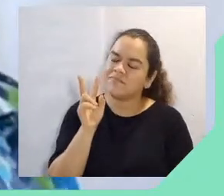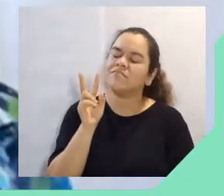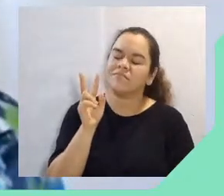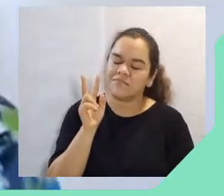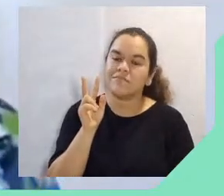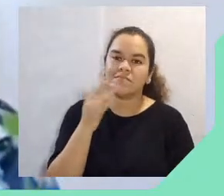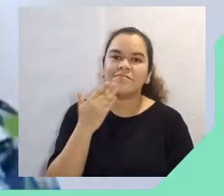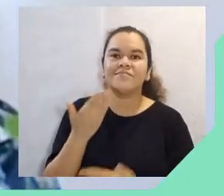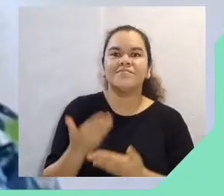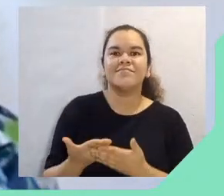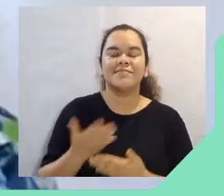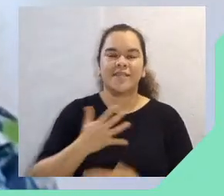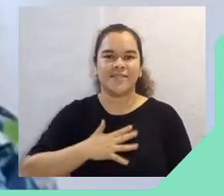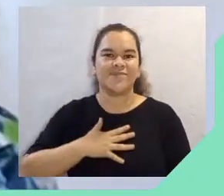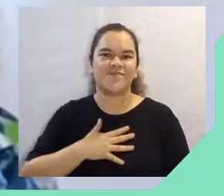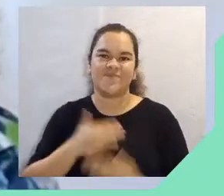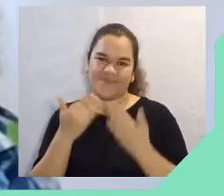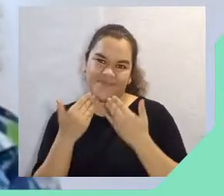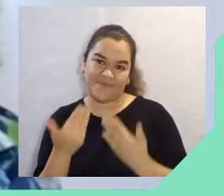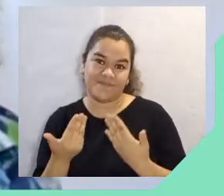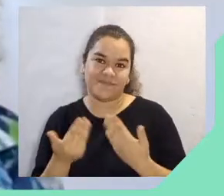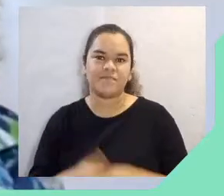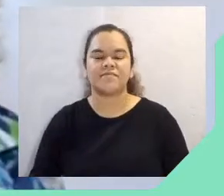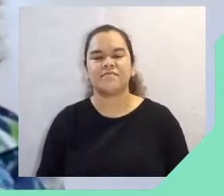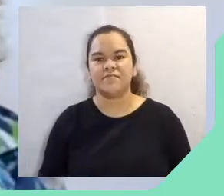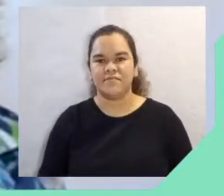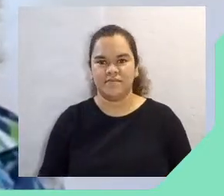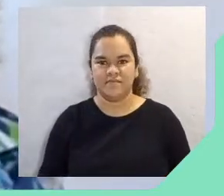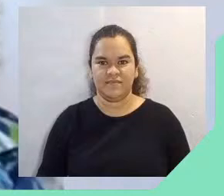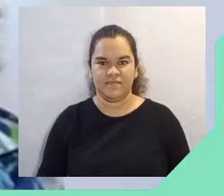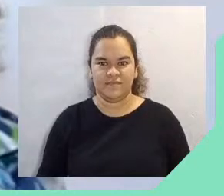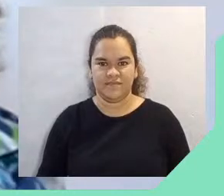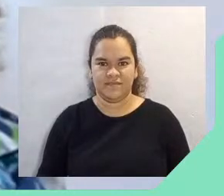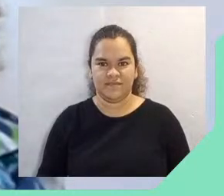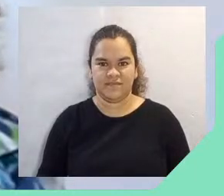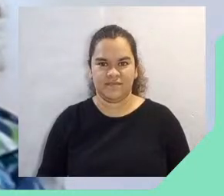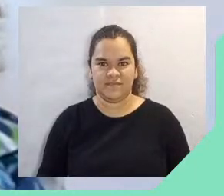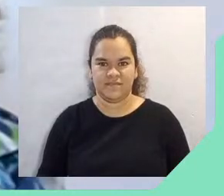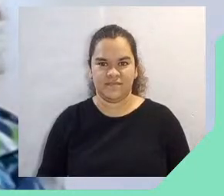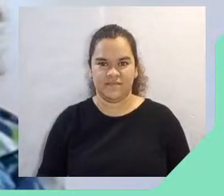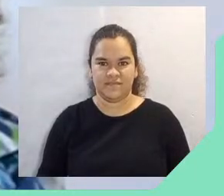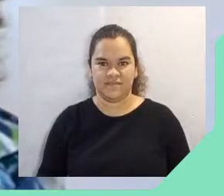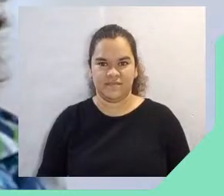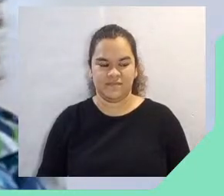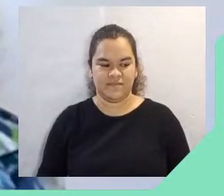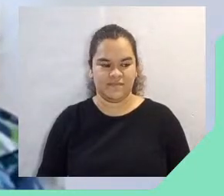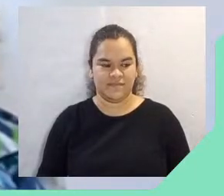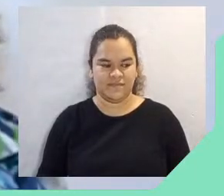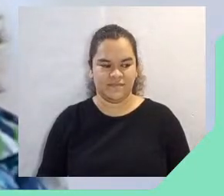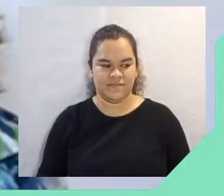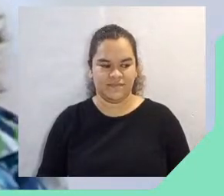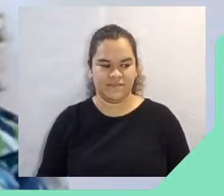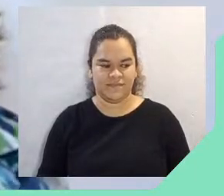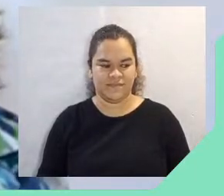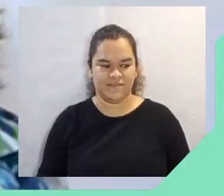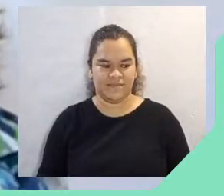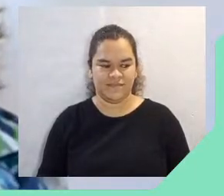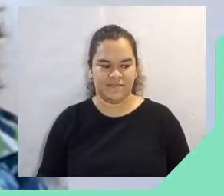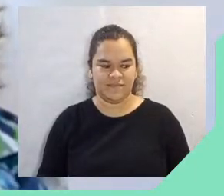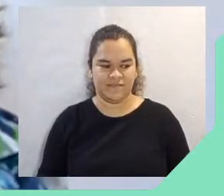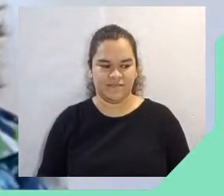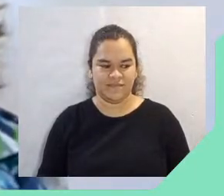eso siempre se agradece. Muchas gracias, y ahora sí, es el momento, llegó el momento